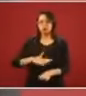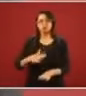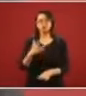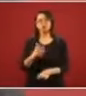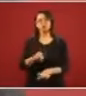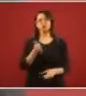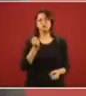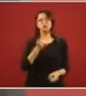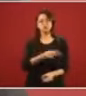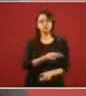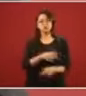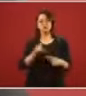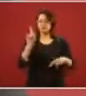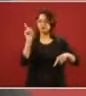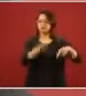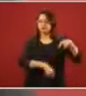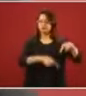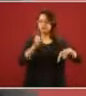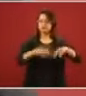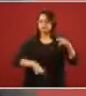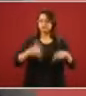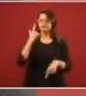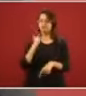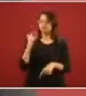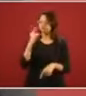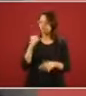privilegios, y en eso estamos.